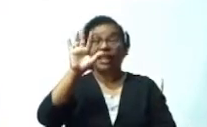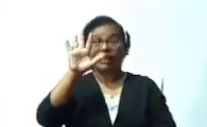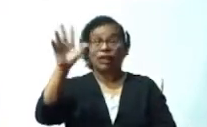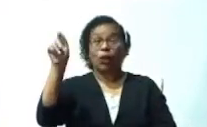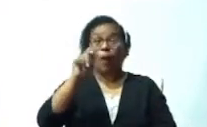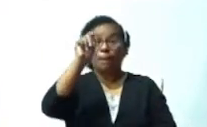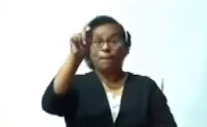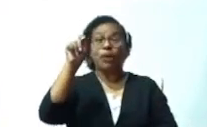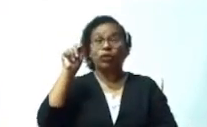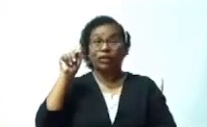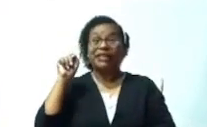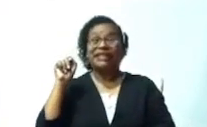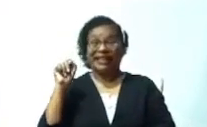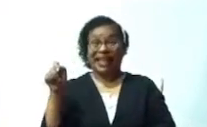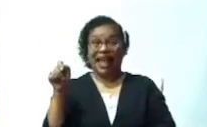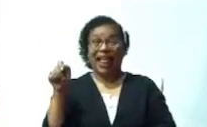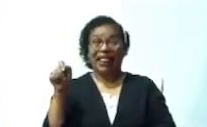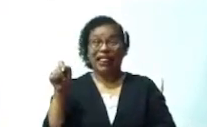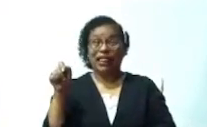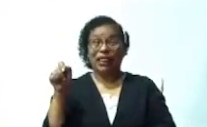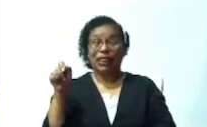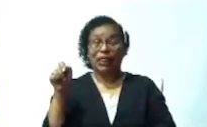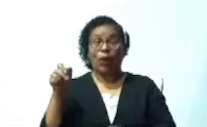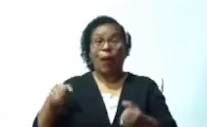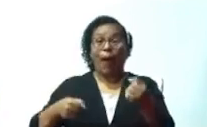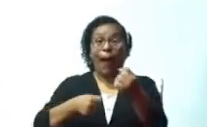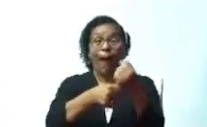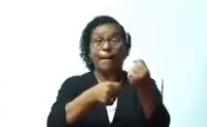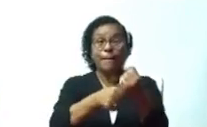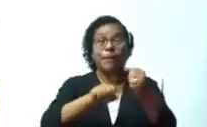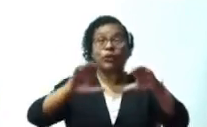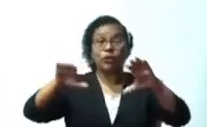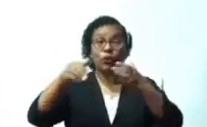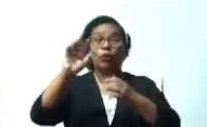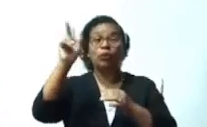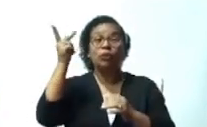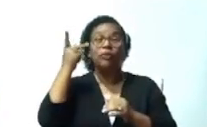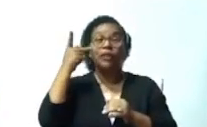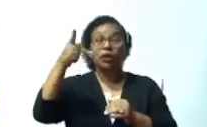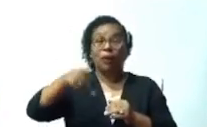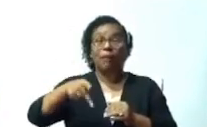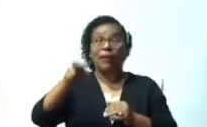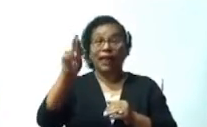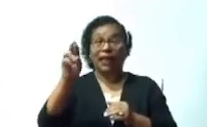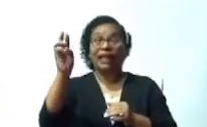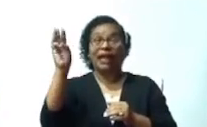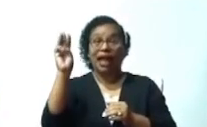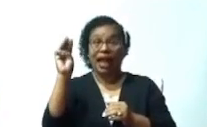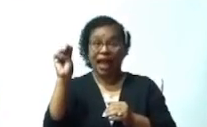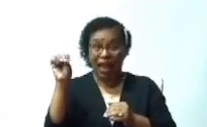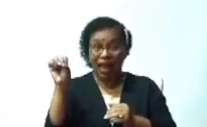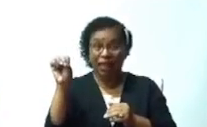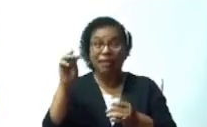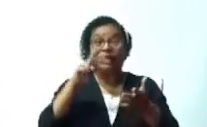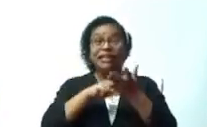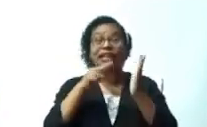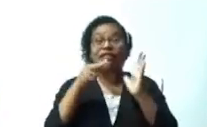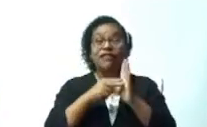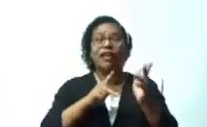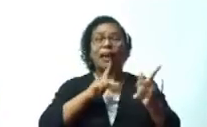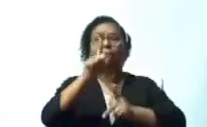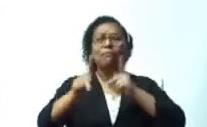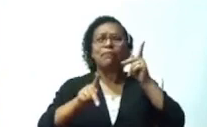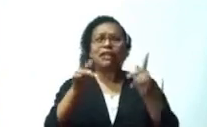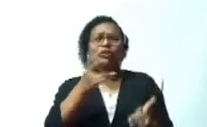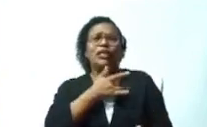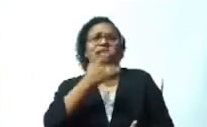expresión de que ese pueblo dominicano está contento con el proceso de cambios y de grandes transformaciones que se vienen